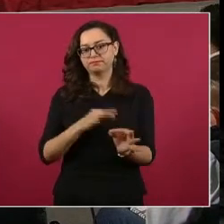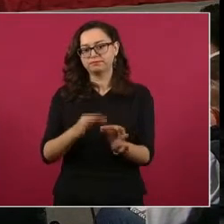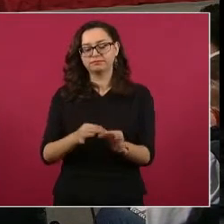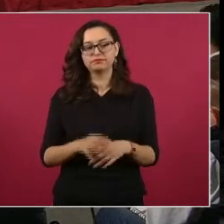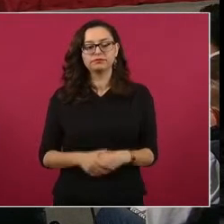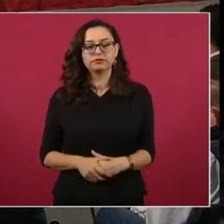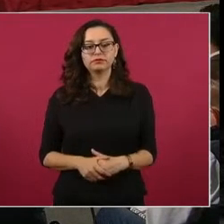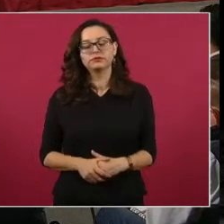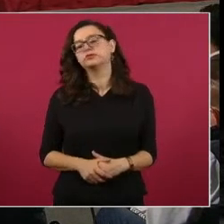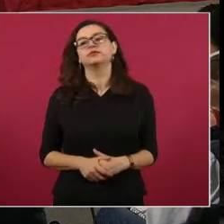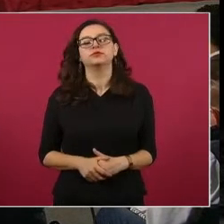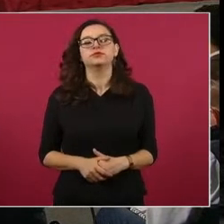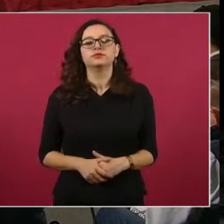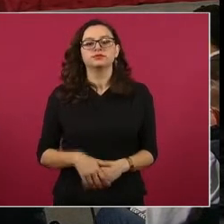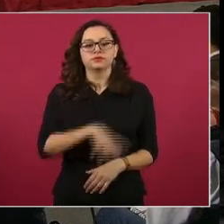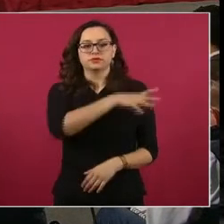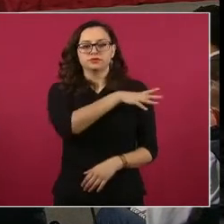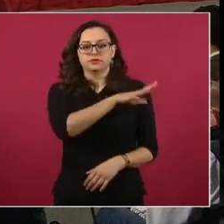regeneran